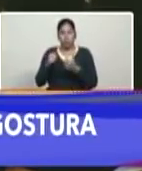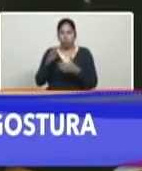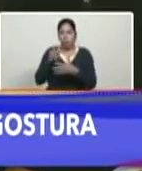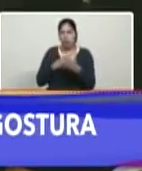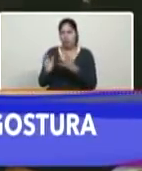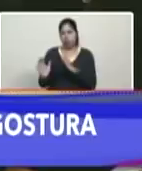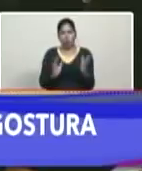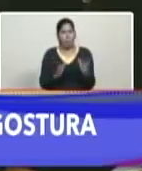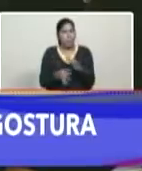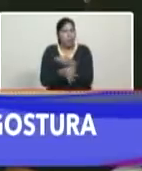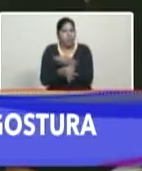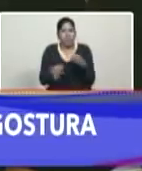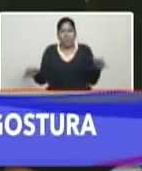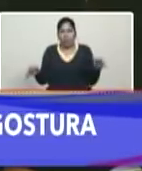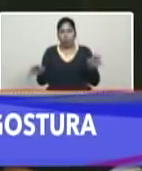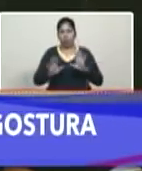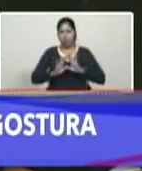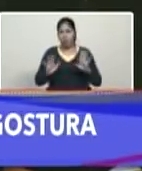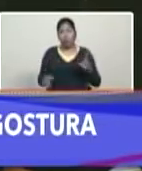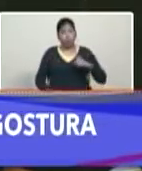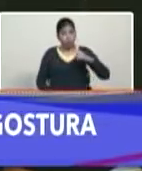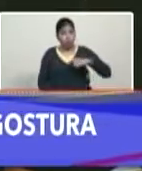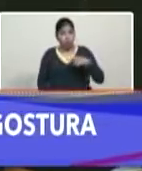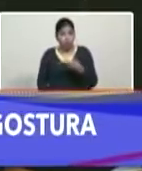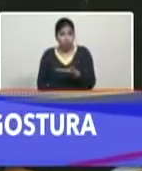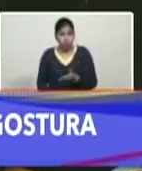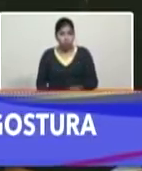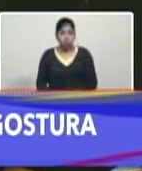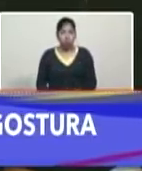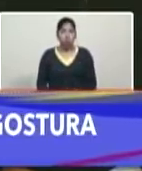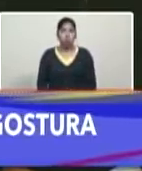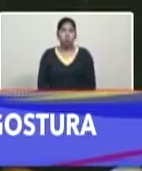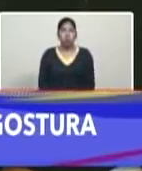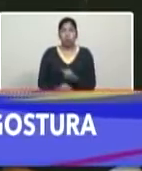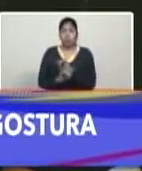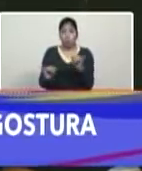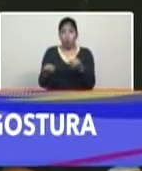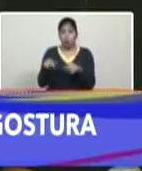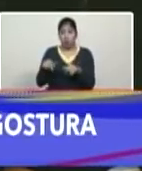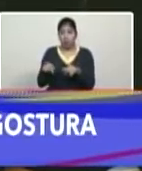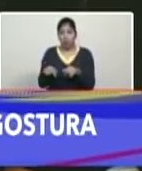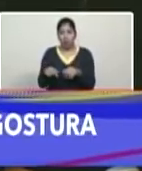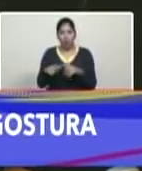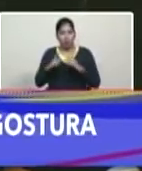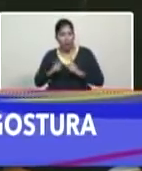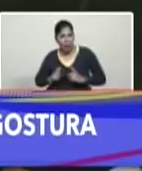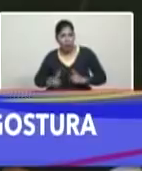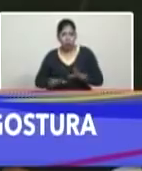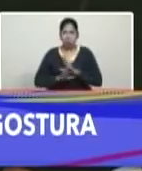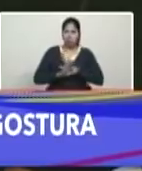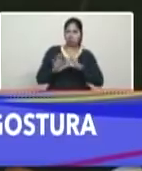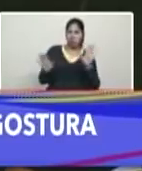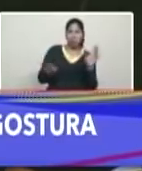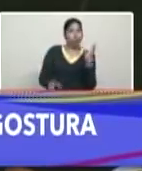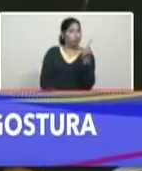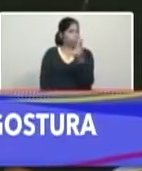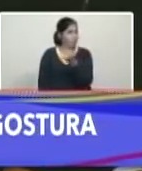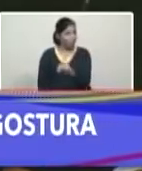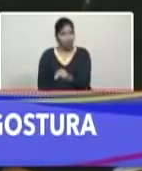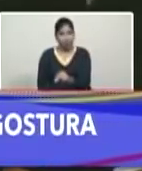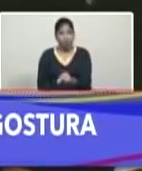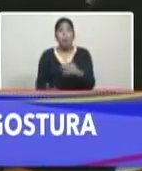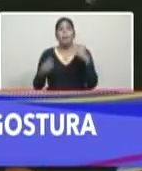Gigante, maravilloso, necesario. Y después de Angostura no hubo descanso, hubo batalla,